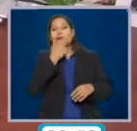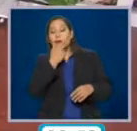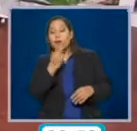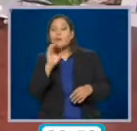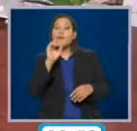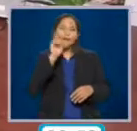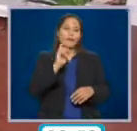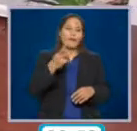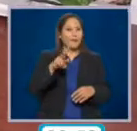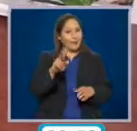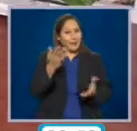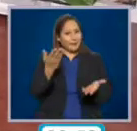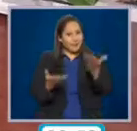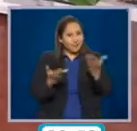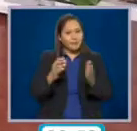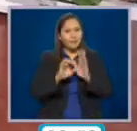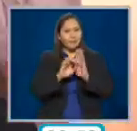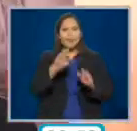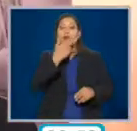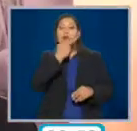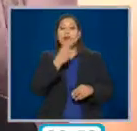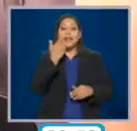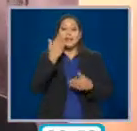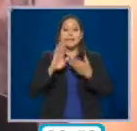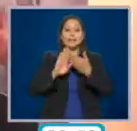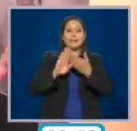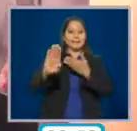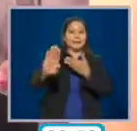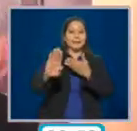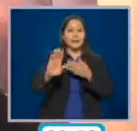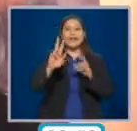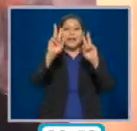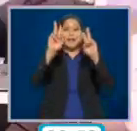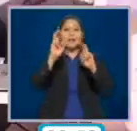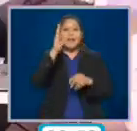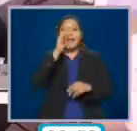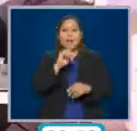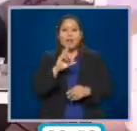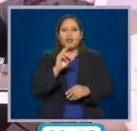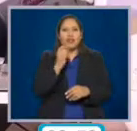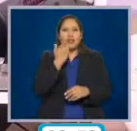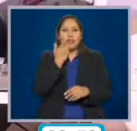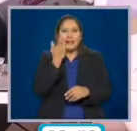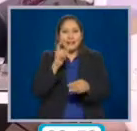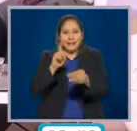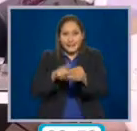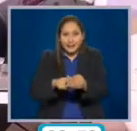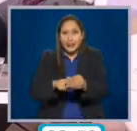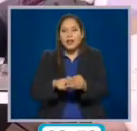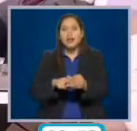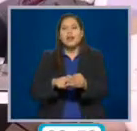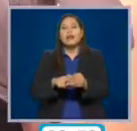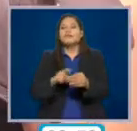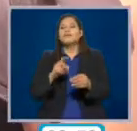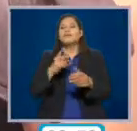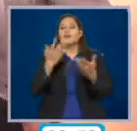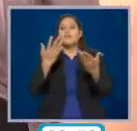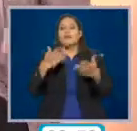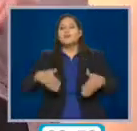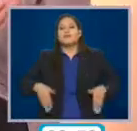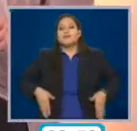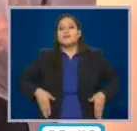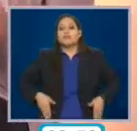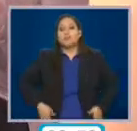mujer. Los hombres, cuando quieren alejarse del tema que se está tratando o no me voy a involucrar, meten las manos en los